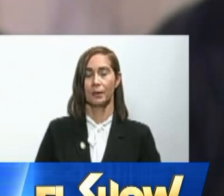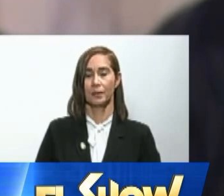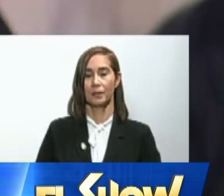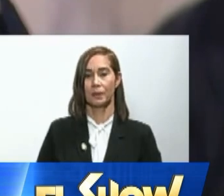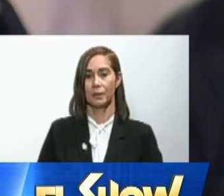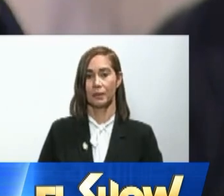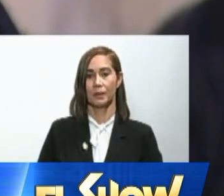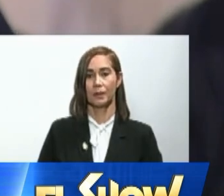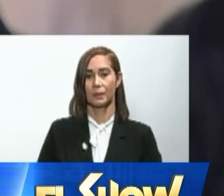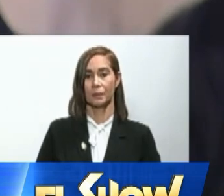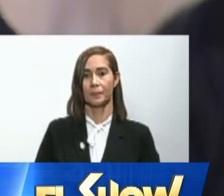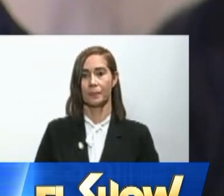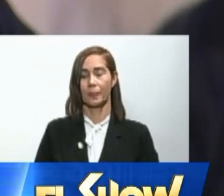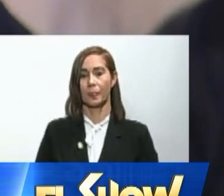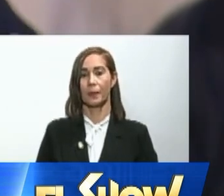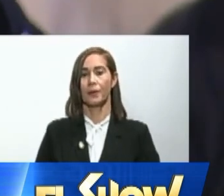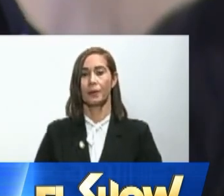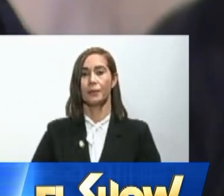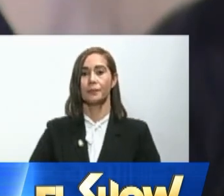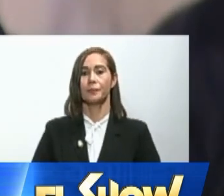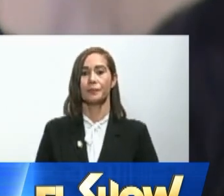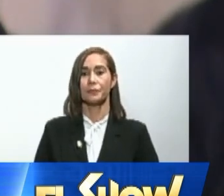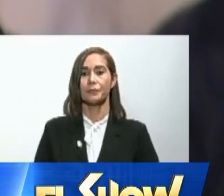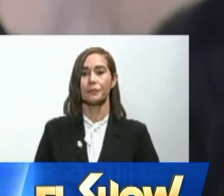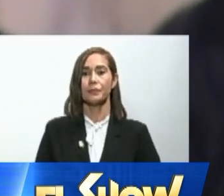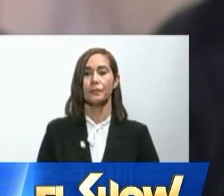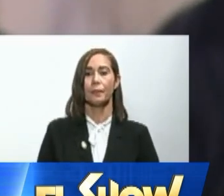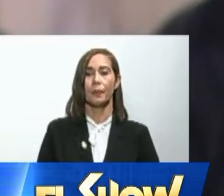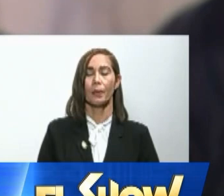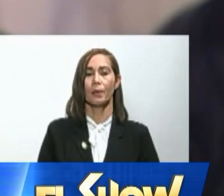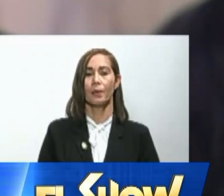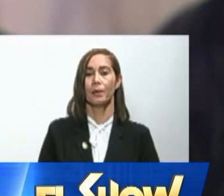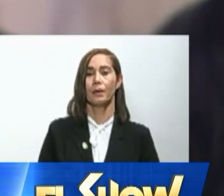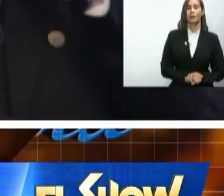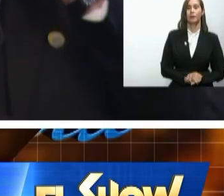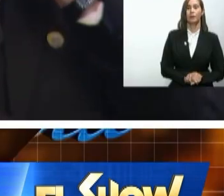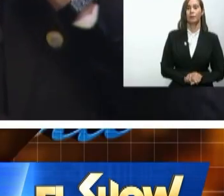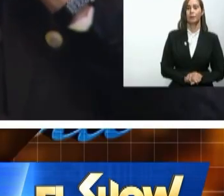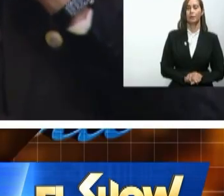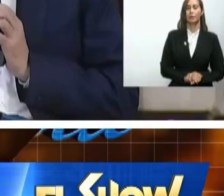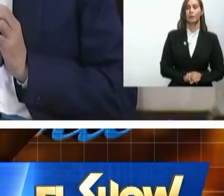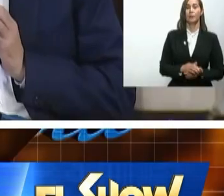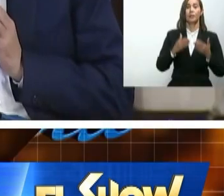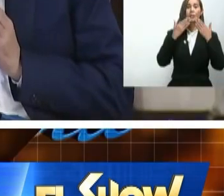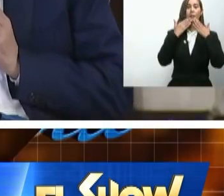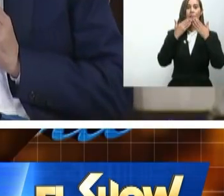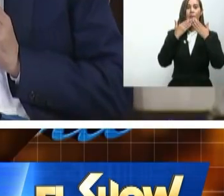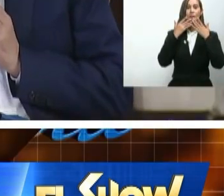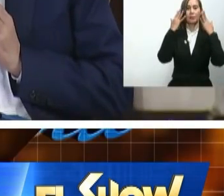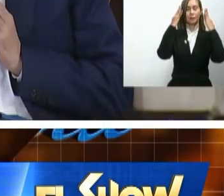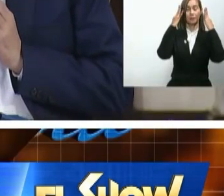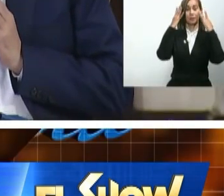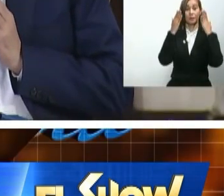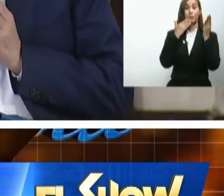Exactamente. Ahí entra el presidente y da la respuesta, okay, que creo que es la más condensada de todo lo que se ha hecho allí. Sí, gracias. Es una preocupación muy